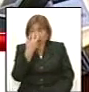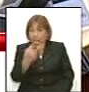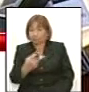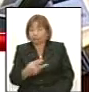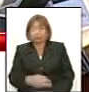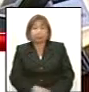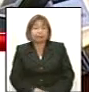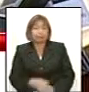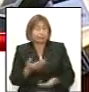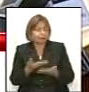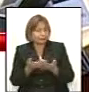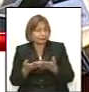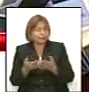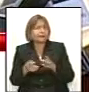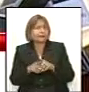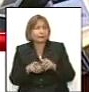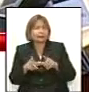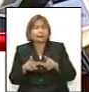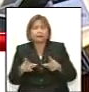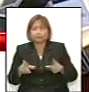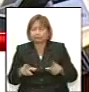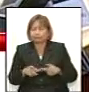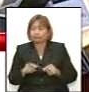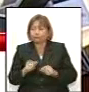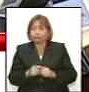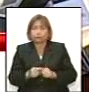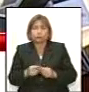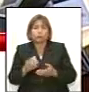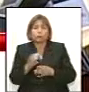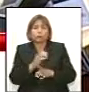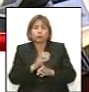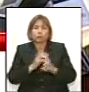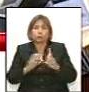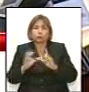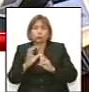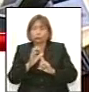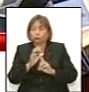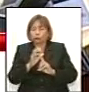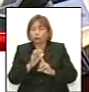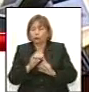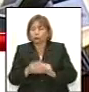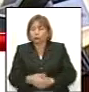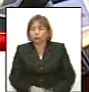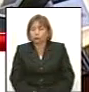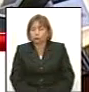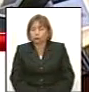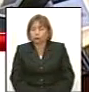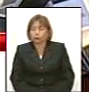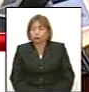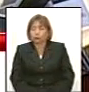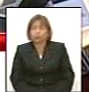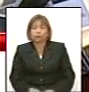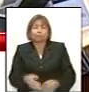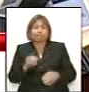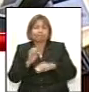el espacio urbano, paisajístico y cultural para fortalecer ahí. de las recomendaciones sobre